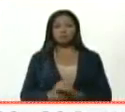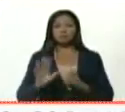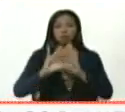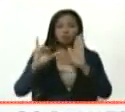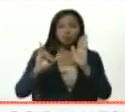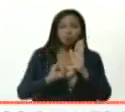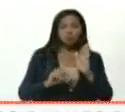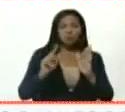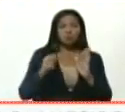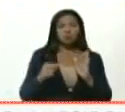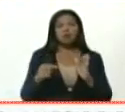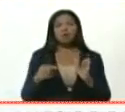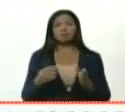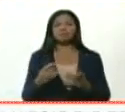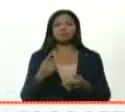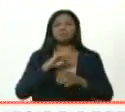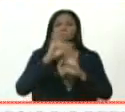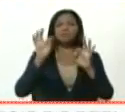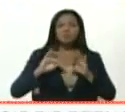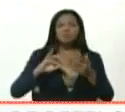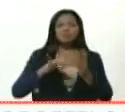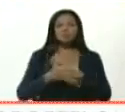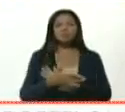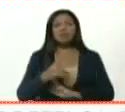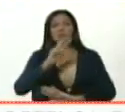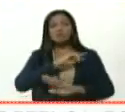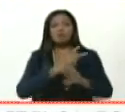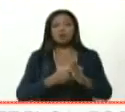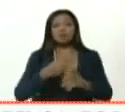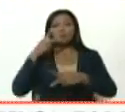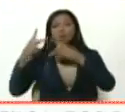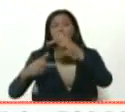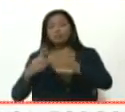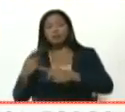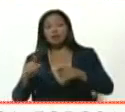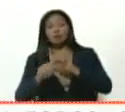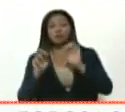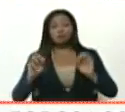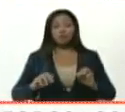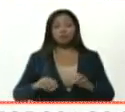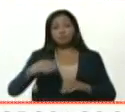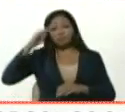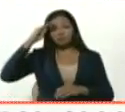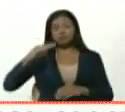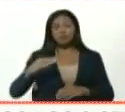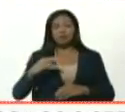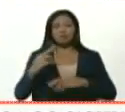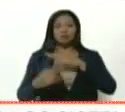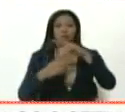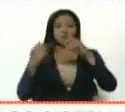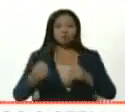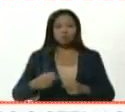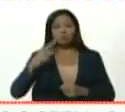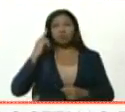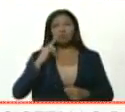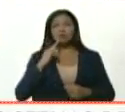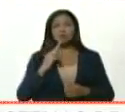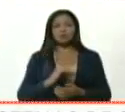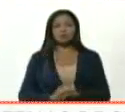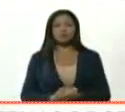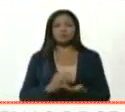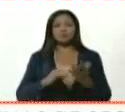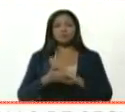constitución en mano, que tienen las fuerzas políticas, populares, militares de la Revolución Bolivariana